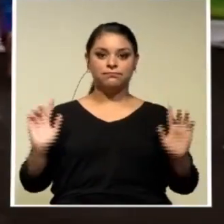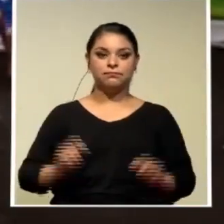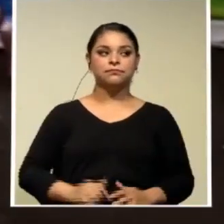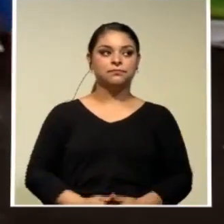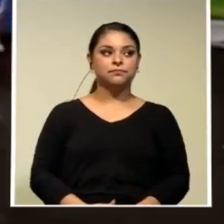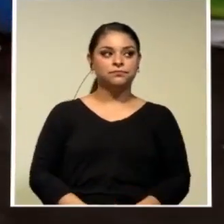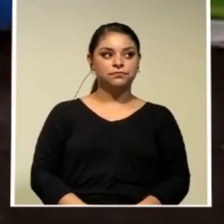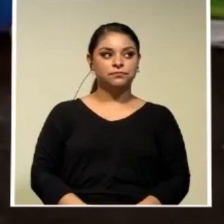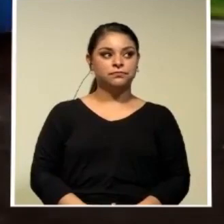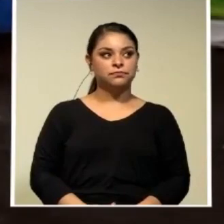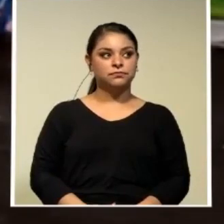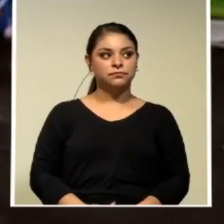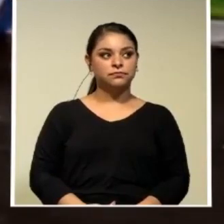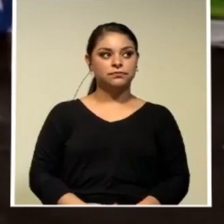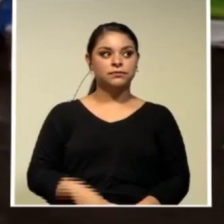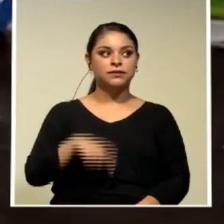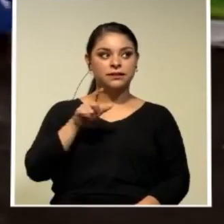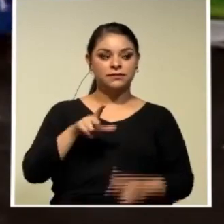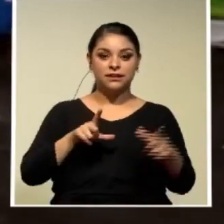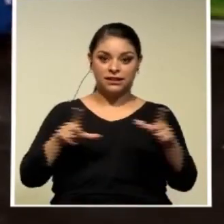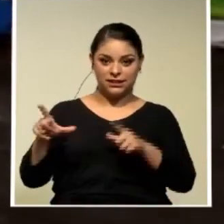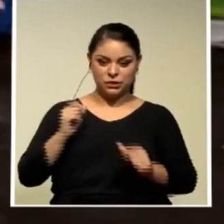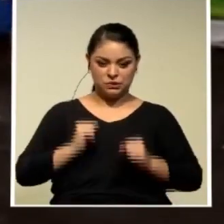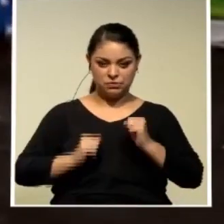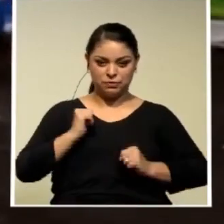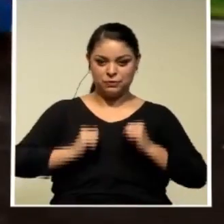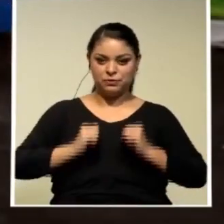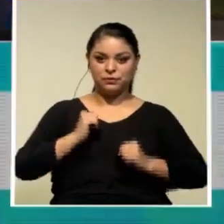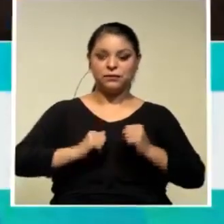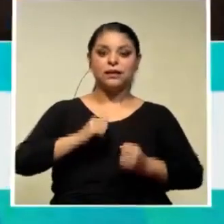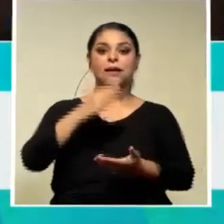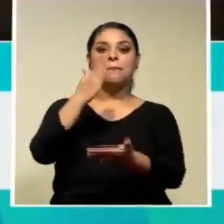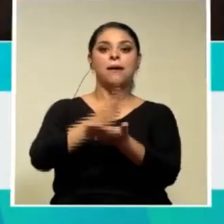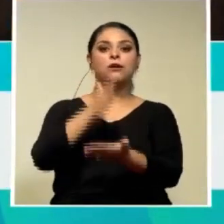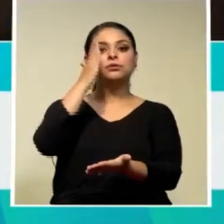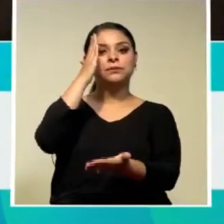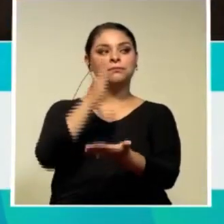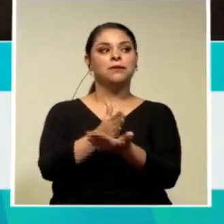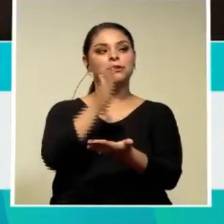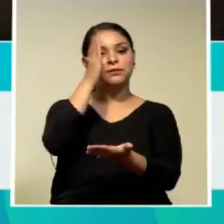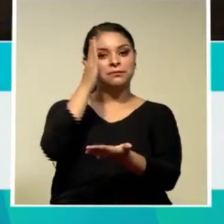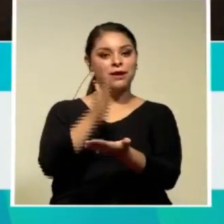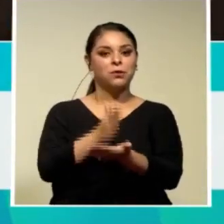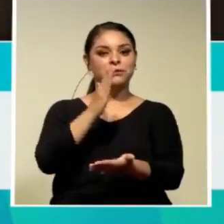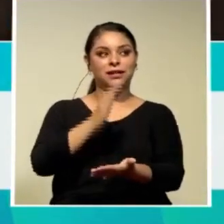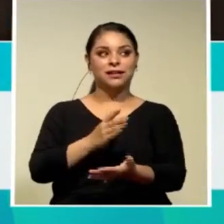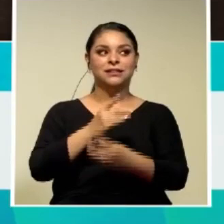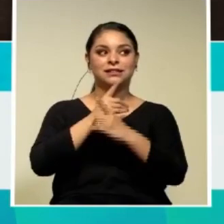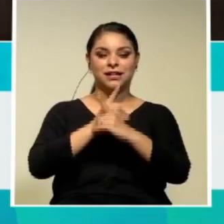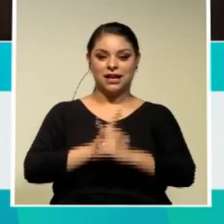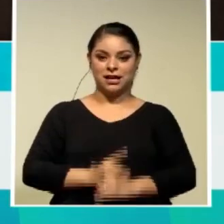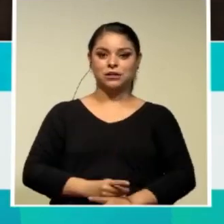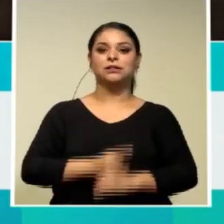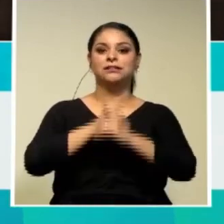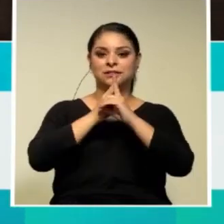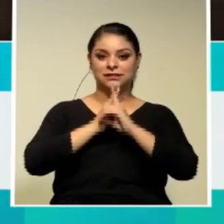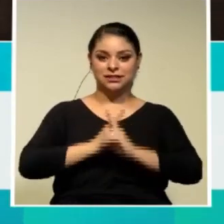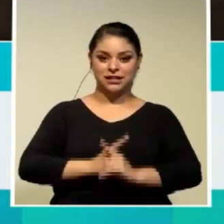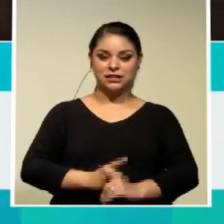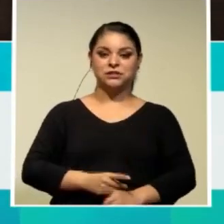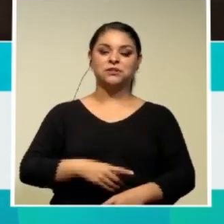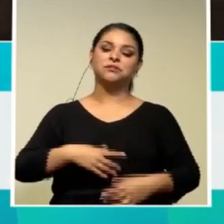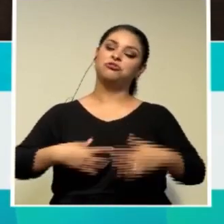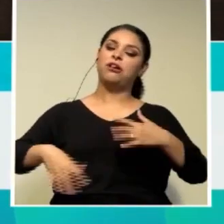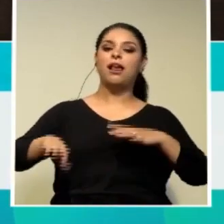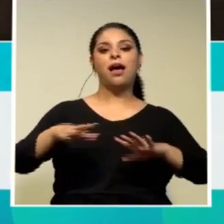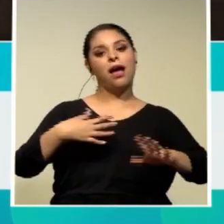¿verdad? A ver, y Ale, listo. Espérate, güey. Pausa, Gabriel. Pausa. Eso. Descansen, pausa. Descansen bailando